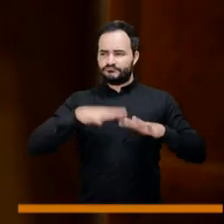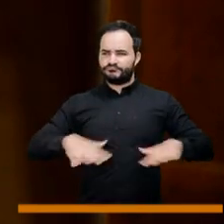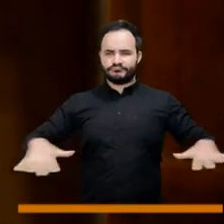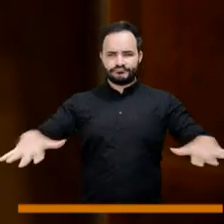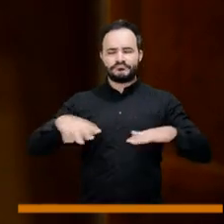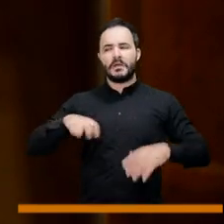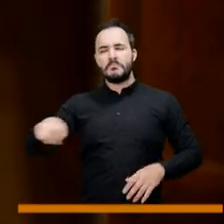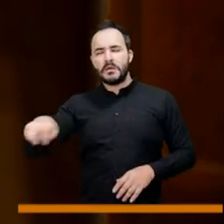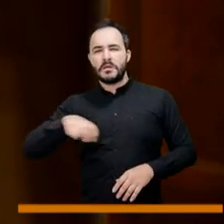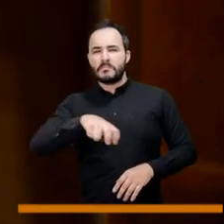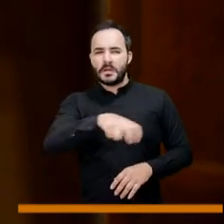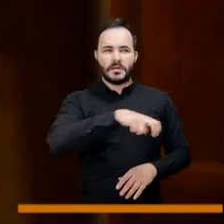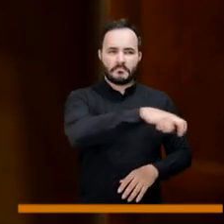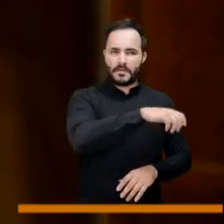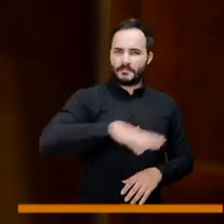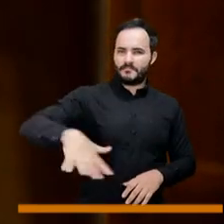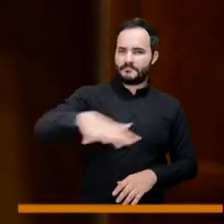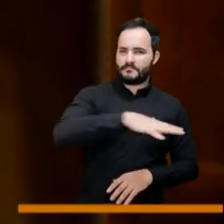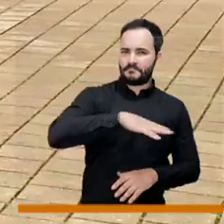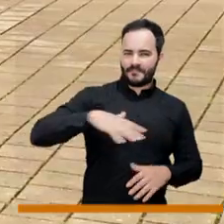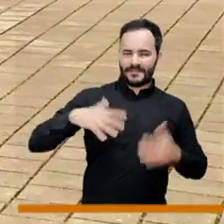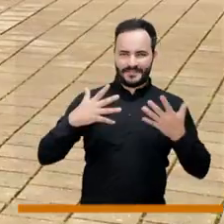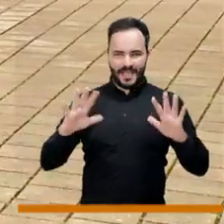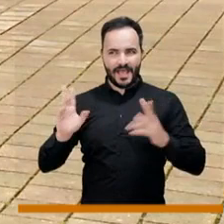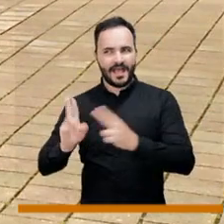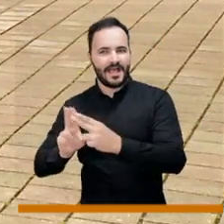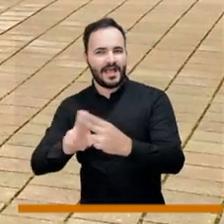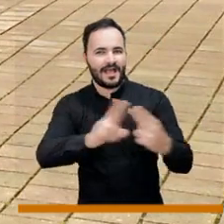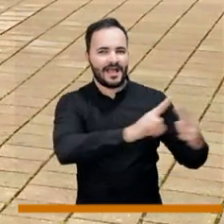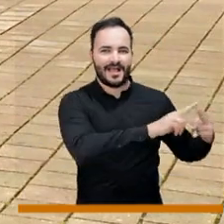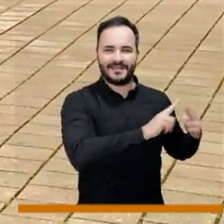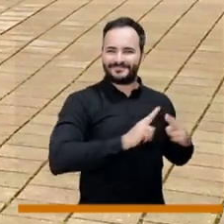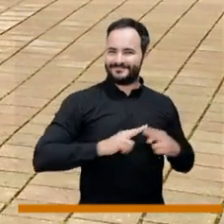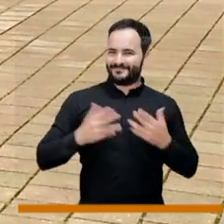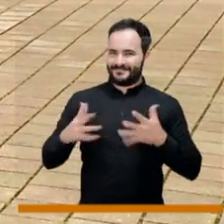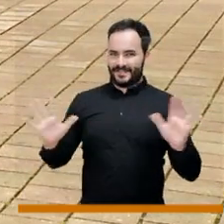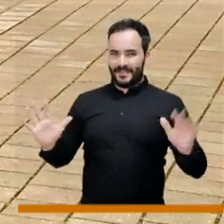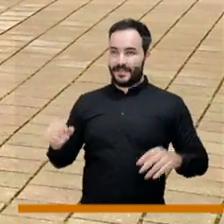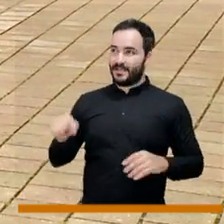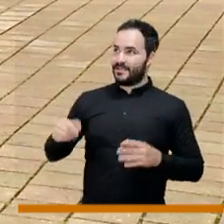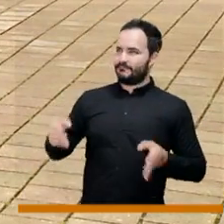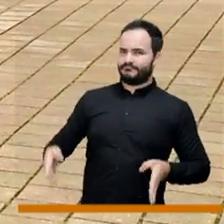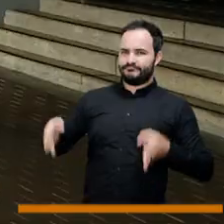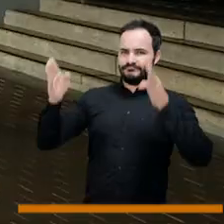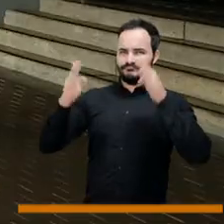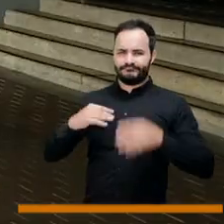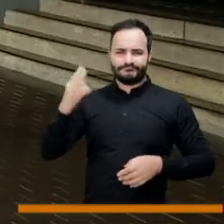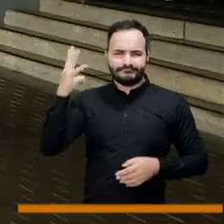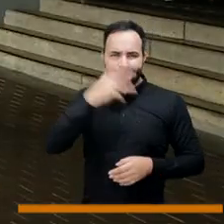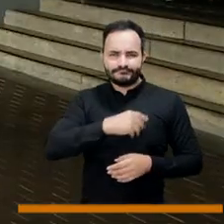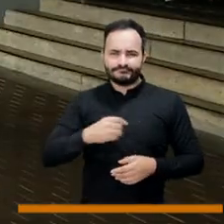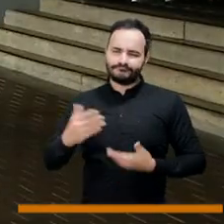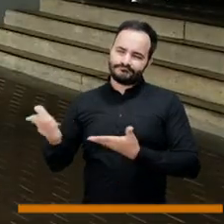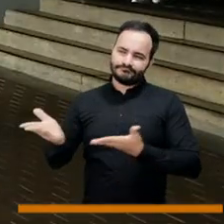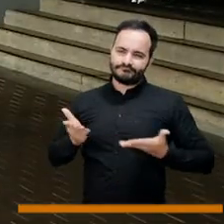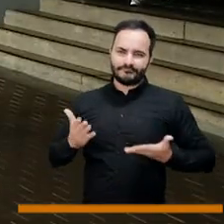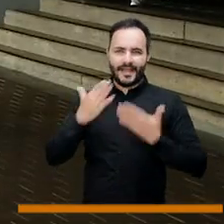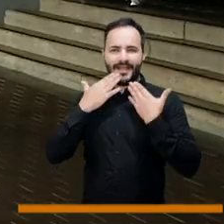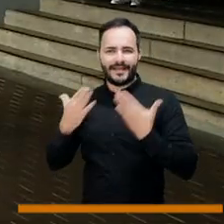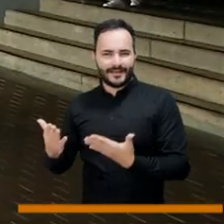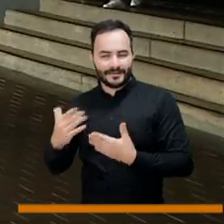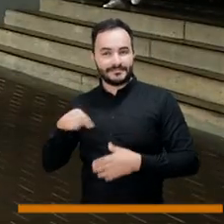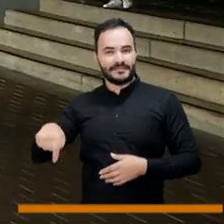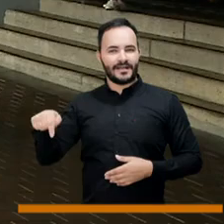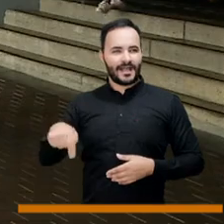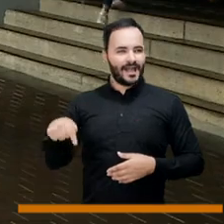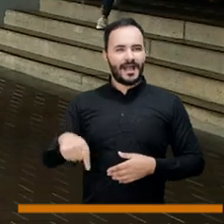Centro Cívico de Antioquia, Plaza de la Libertad, acá disfrutando también de este edificio, este espacio que nos facilita una